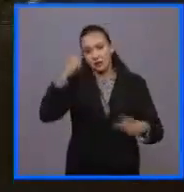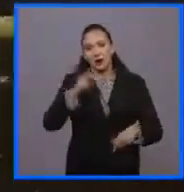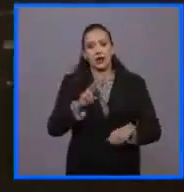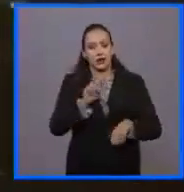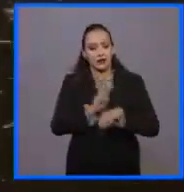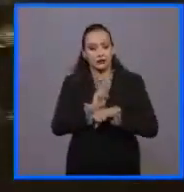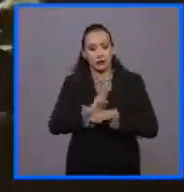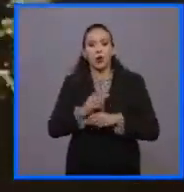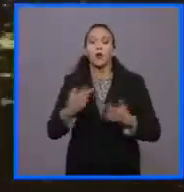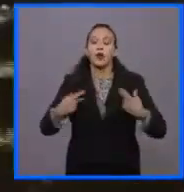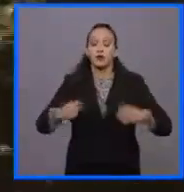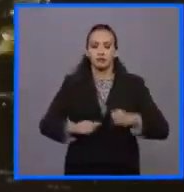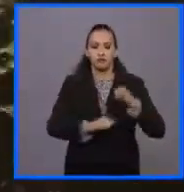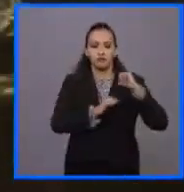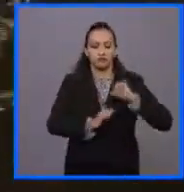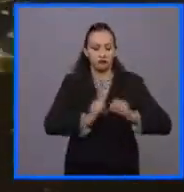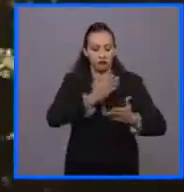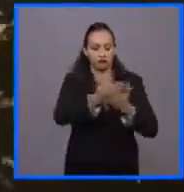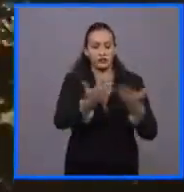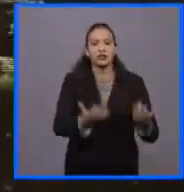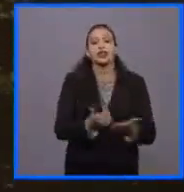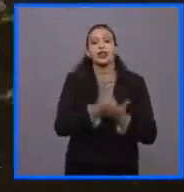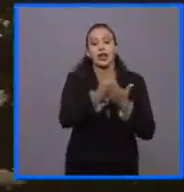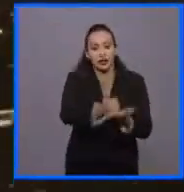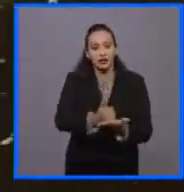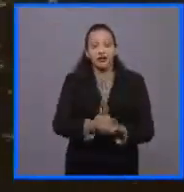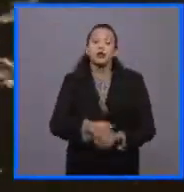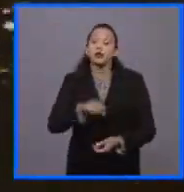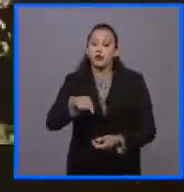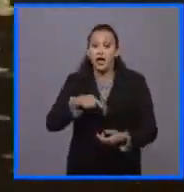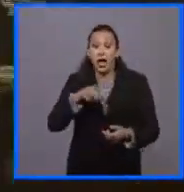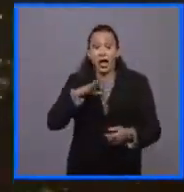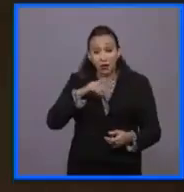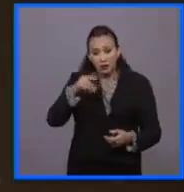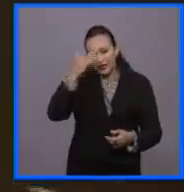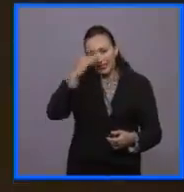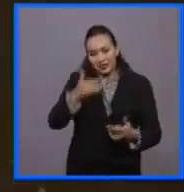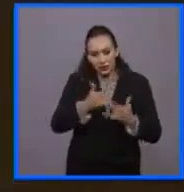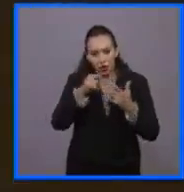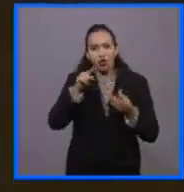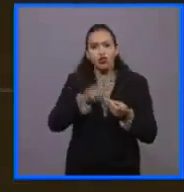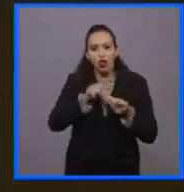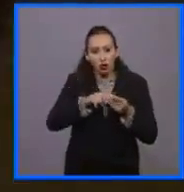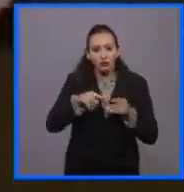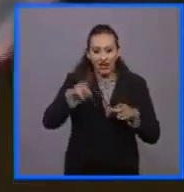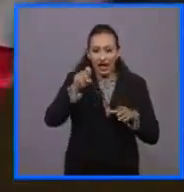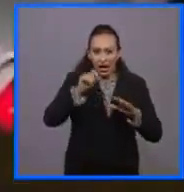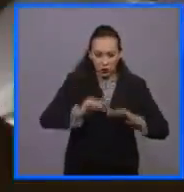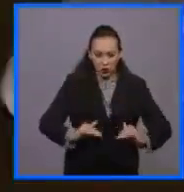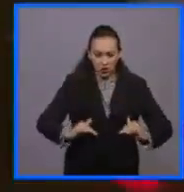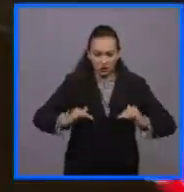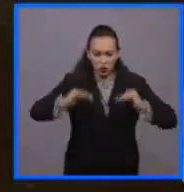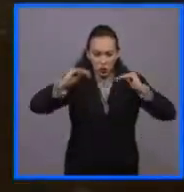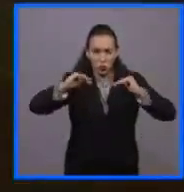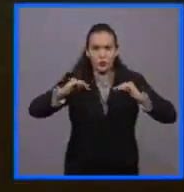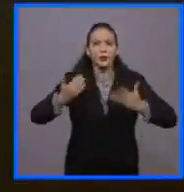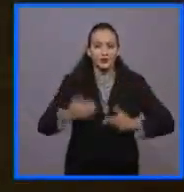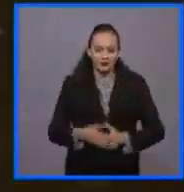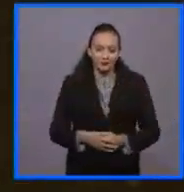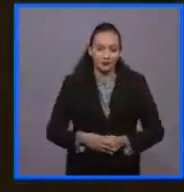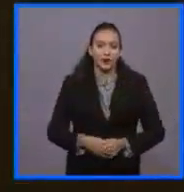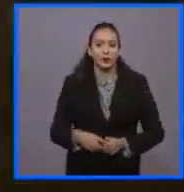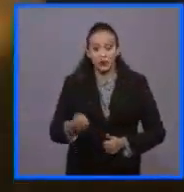puntos críticos, donde históricamente se han registrado encharcamientos y riesgos de inundación. Asimismo, hizo un llamado a